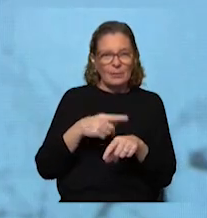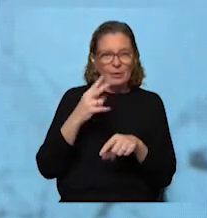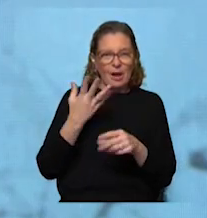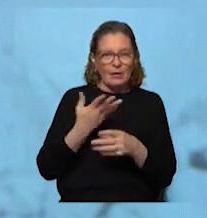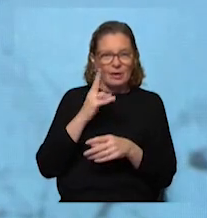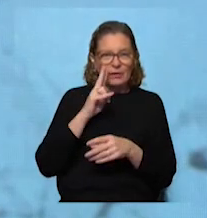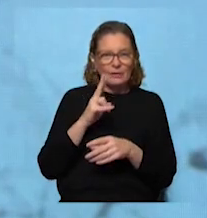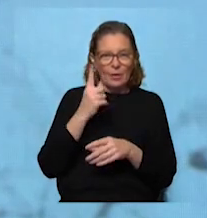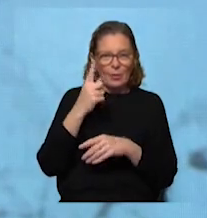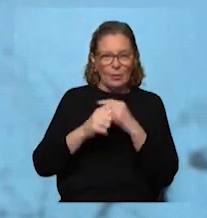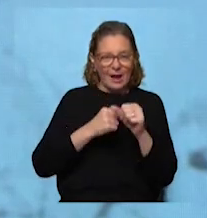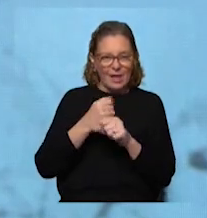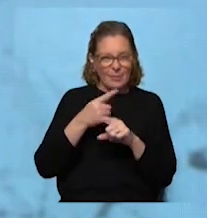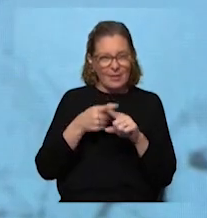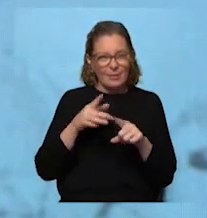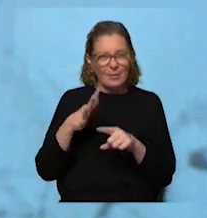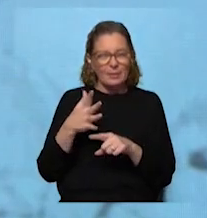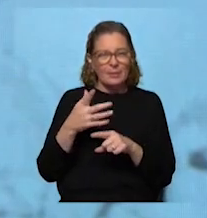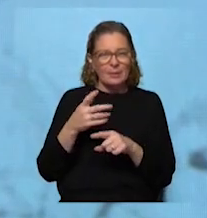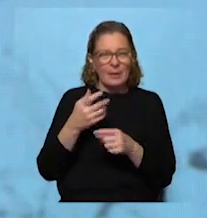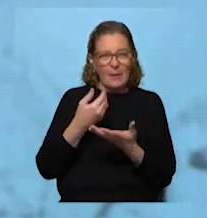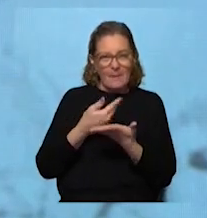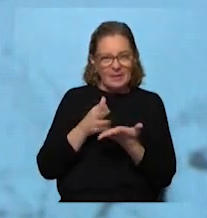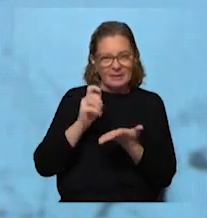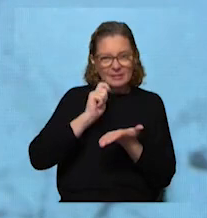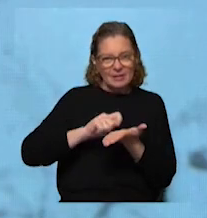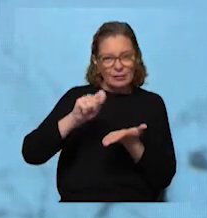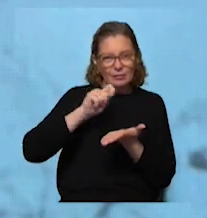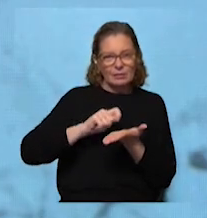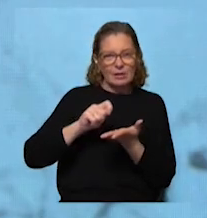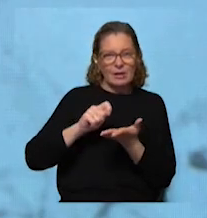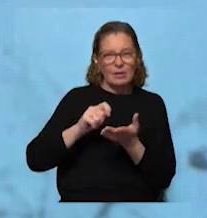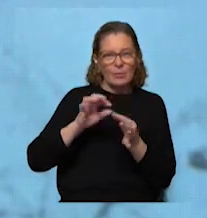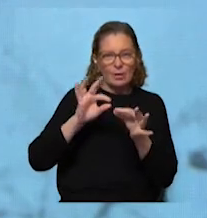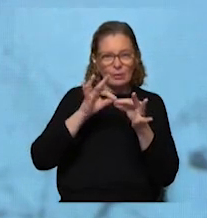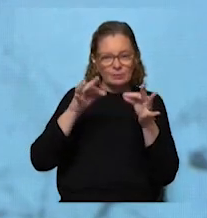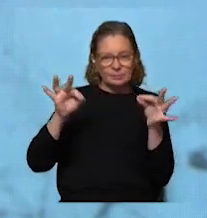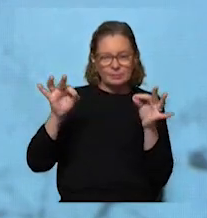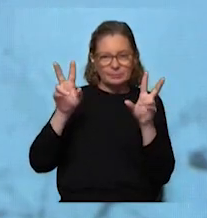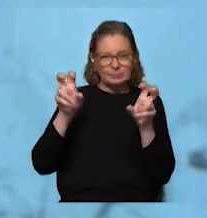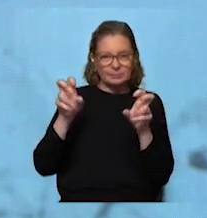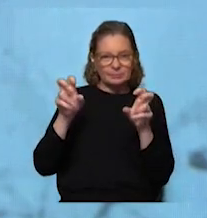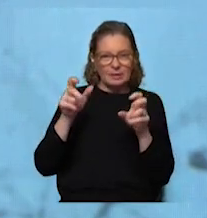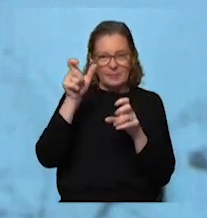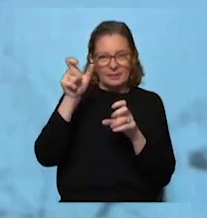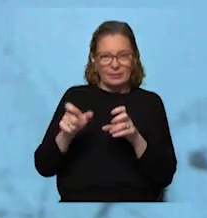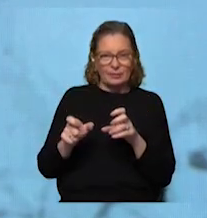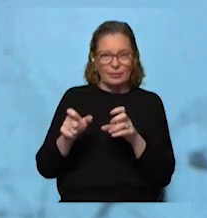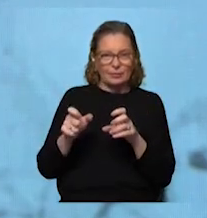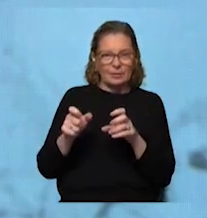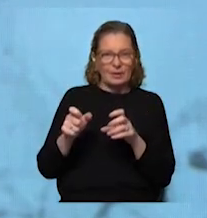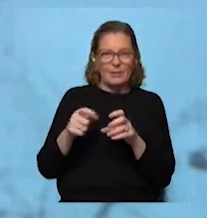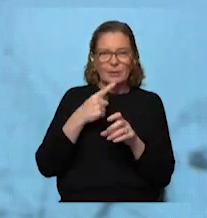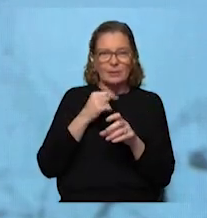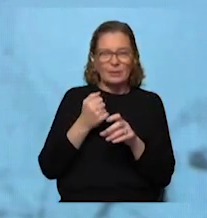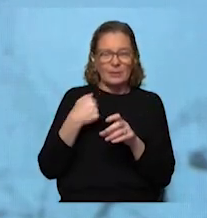lo veo y capaz que era un año un año y medio pero mucho tiempo de empezar notas con alguna cita textual de alguna persona protagonista de esa